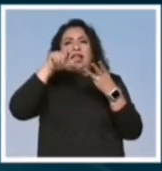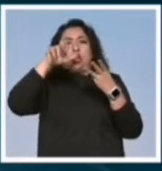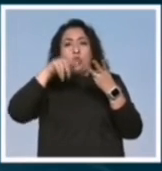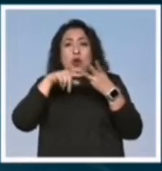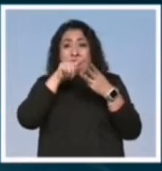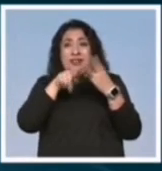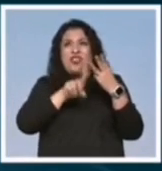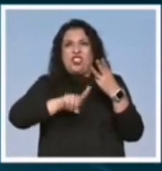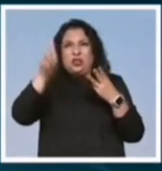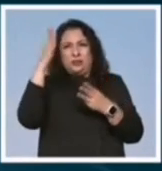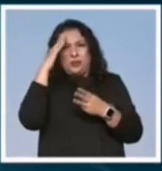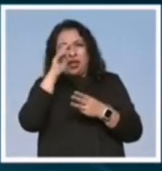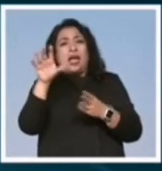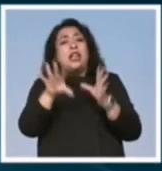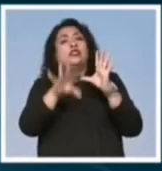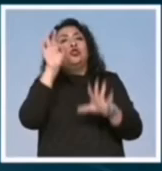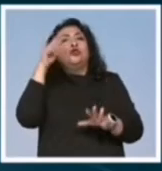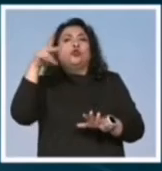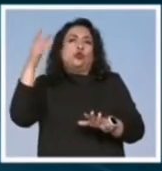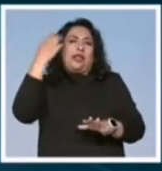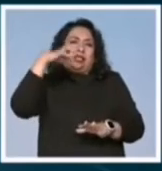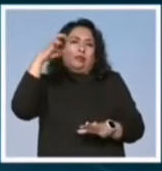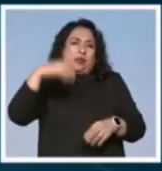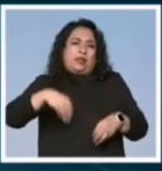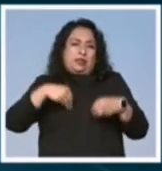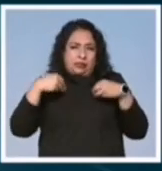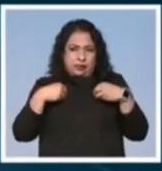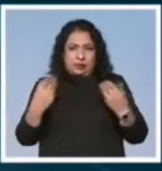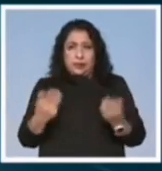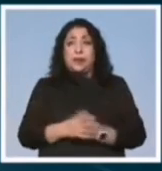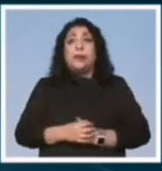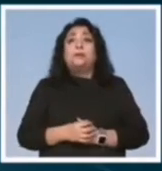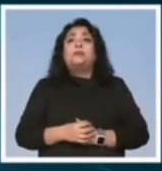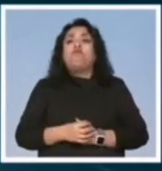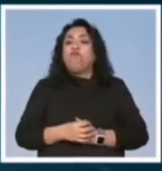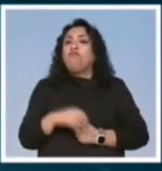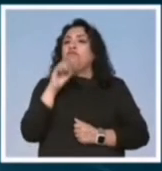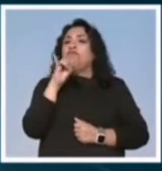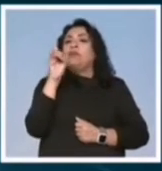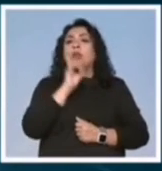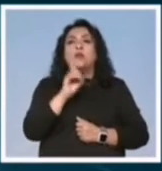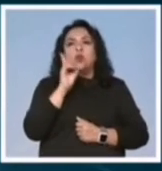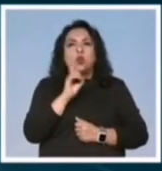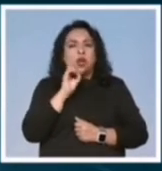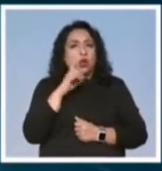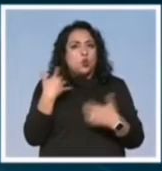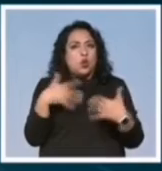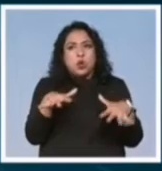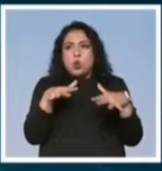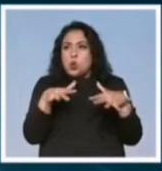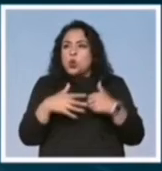diosas tutelares de elección de su propia trayectoria vital. Son efectivamente mujeres indómitas